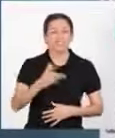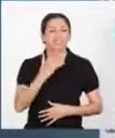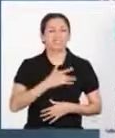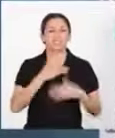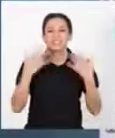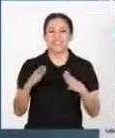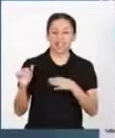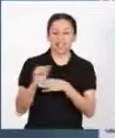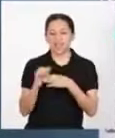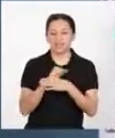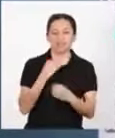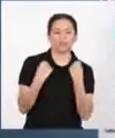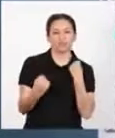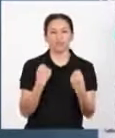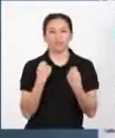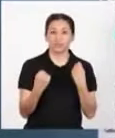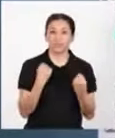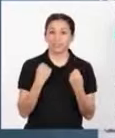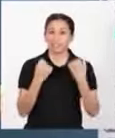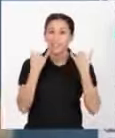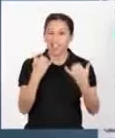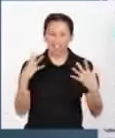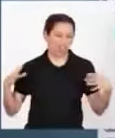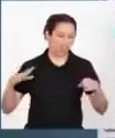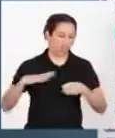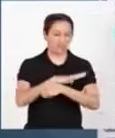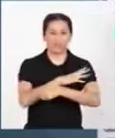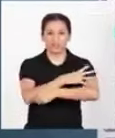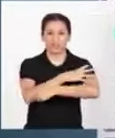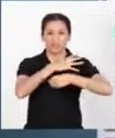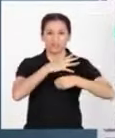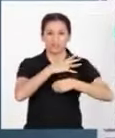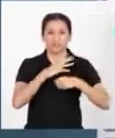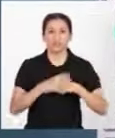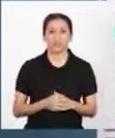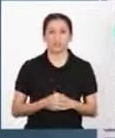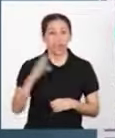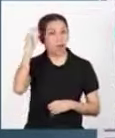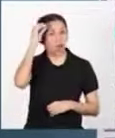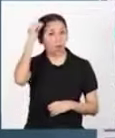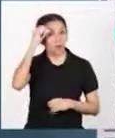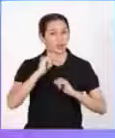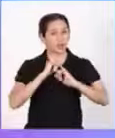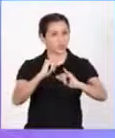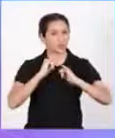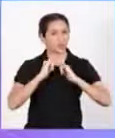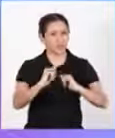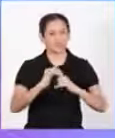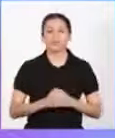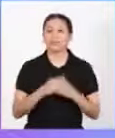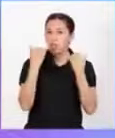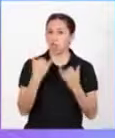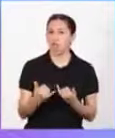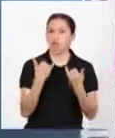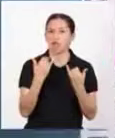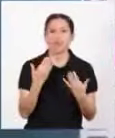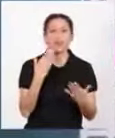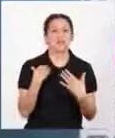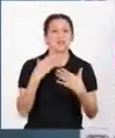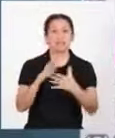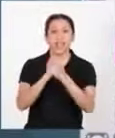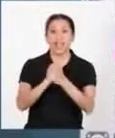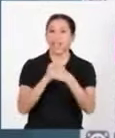¡Qué bien se siente después de hacer ejercicios! ¡Llena de energía! Opina lo mismo.